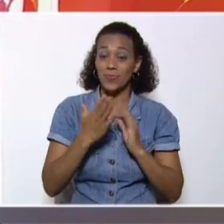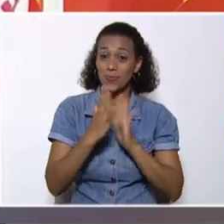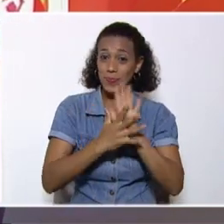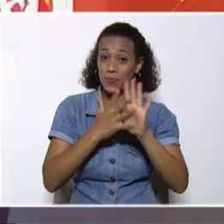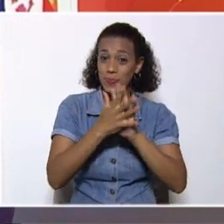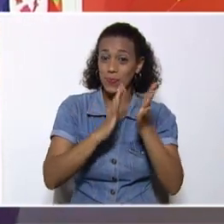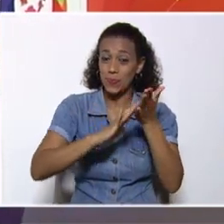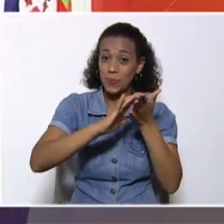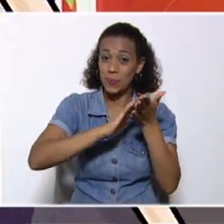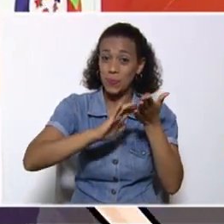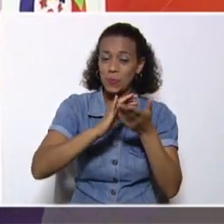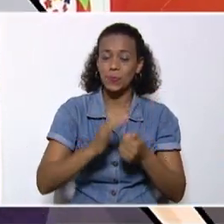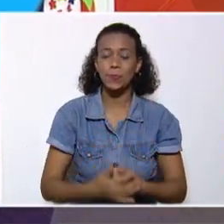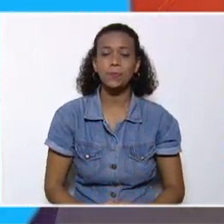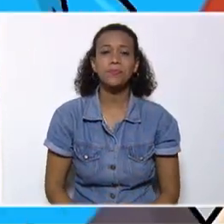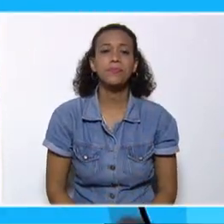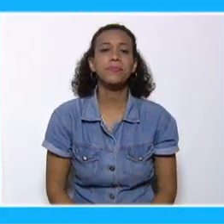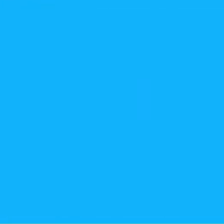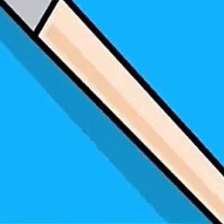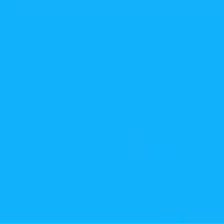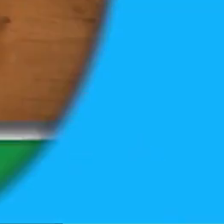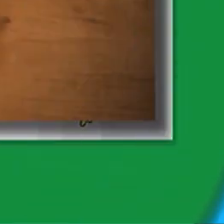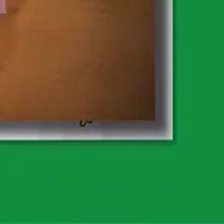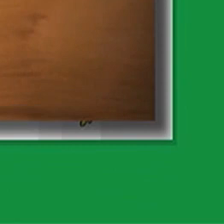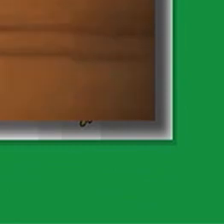braille. Acompáñenme.